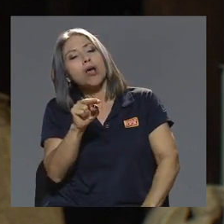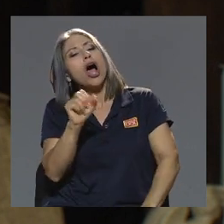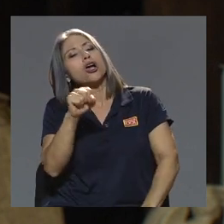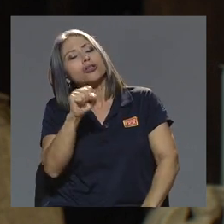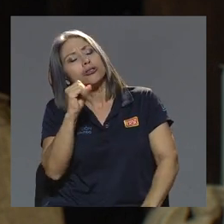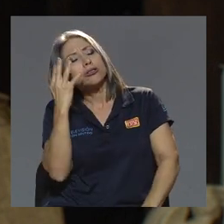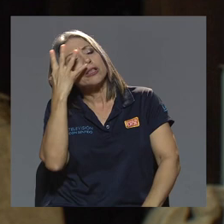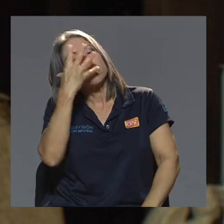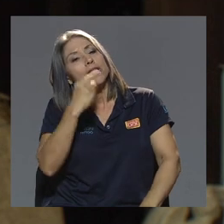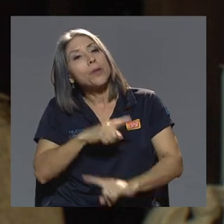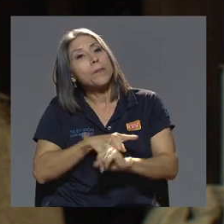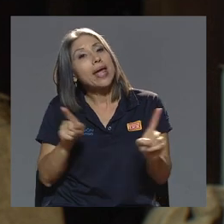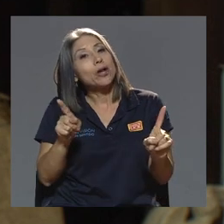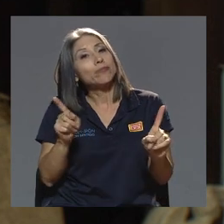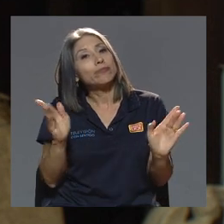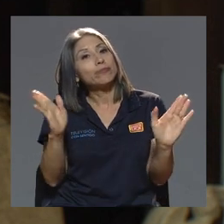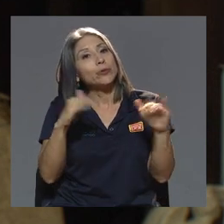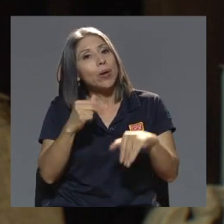plata.